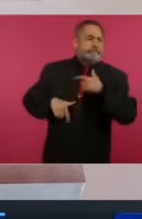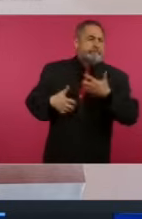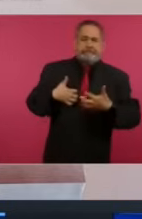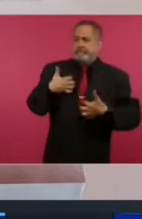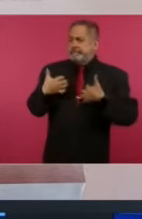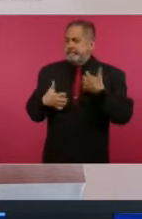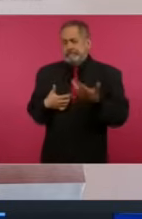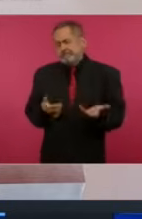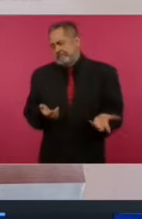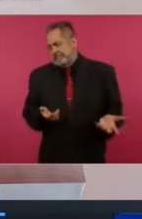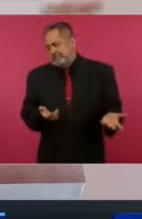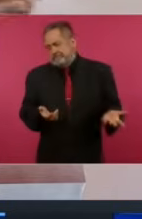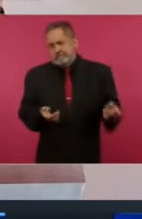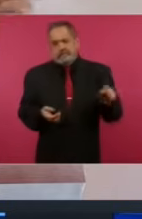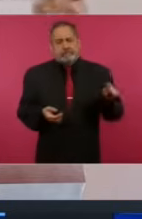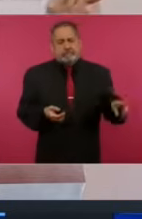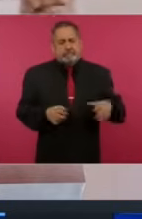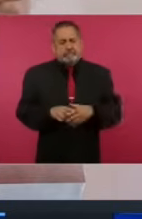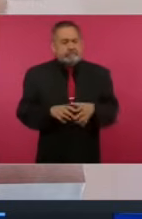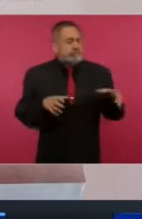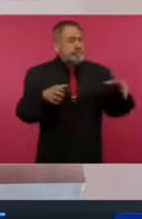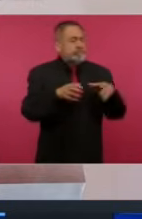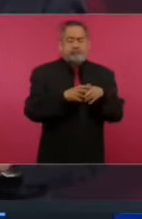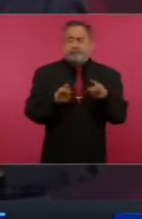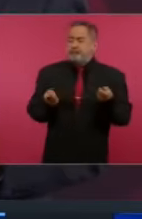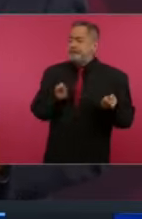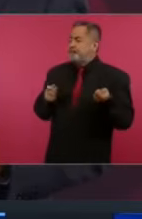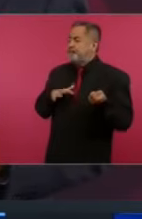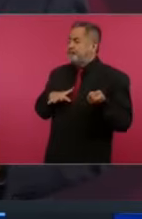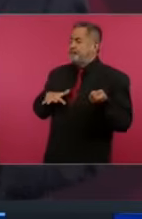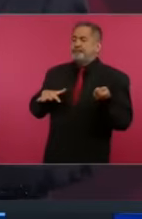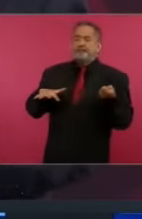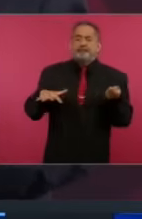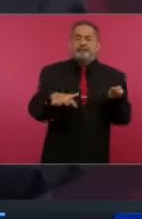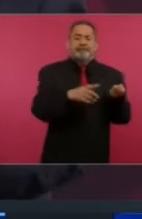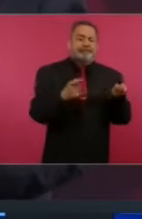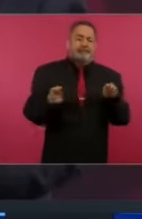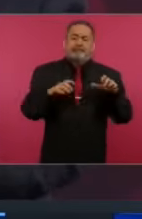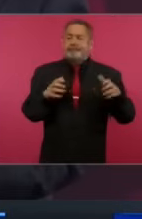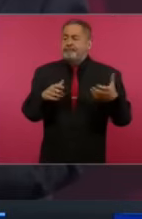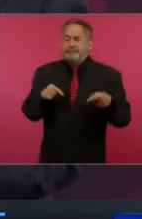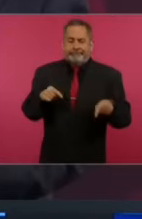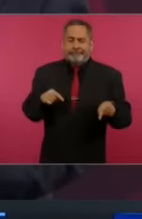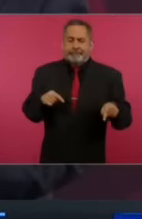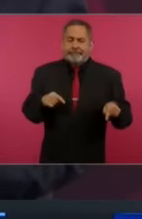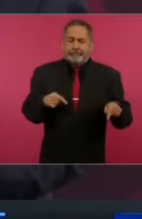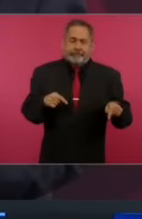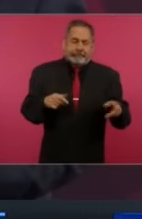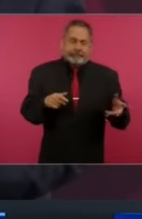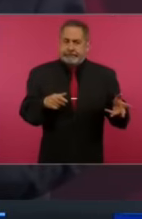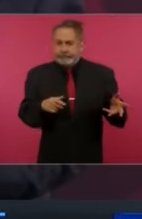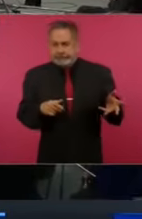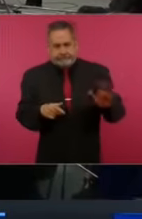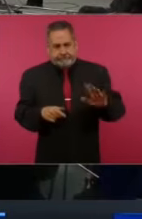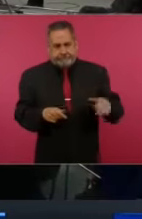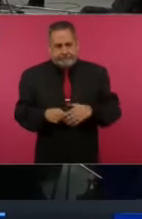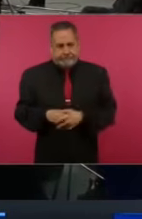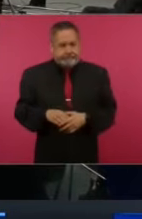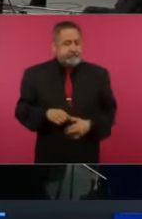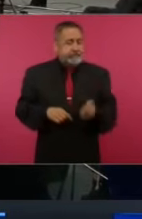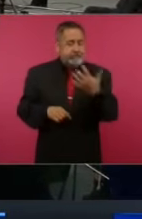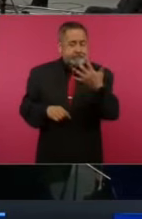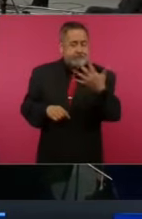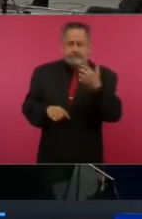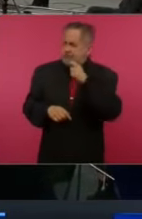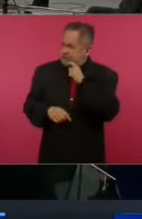que se le adjudica al ejército, pues el ejército no se lo gasta en más cosas suyas,